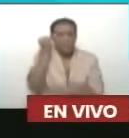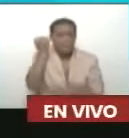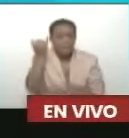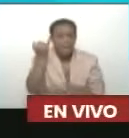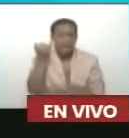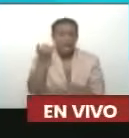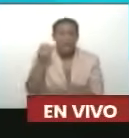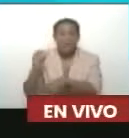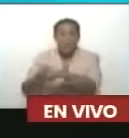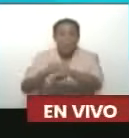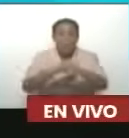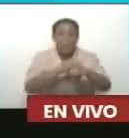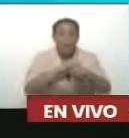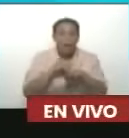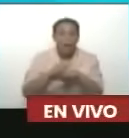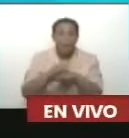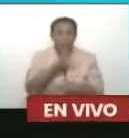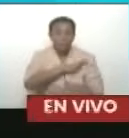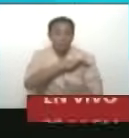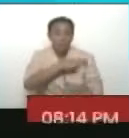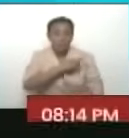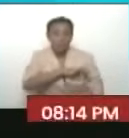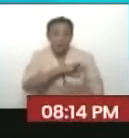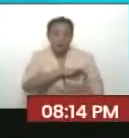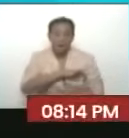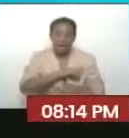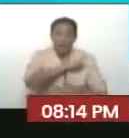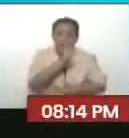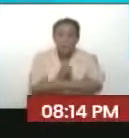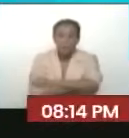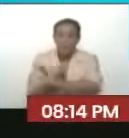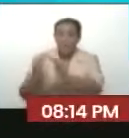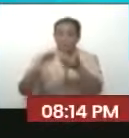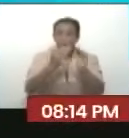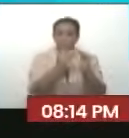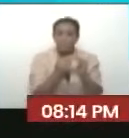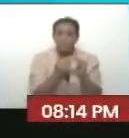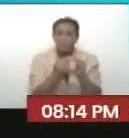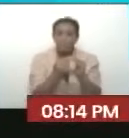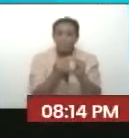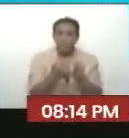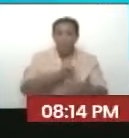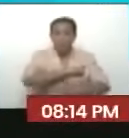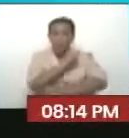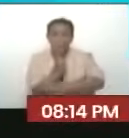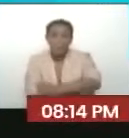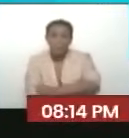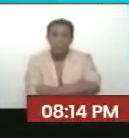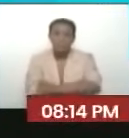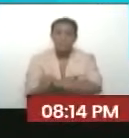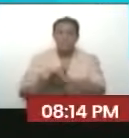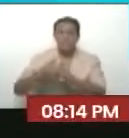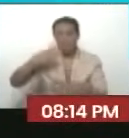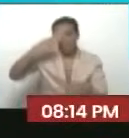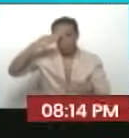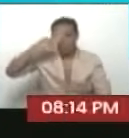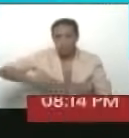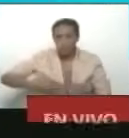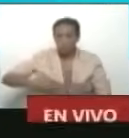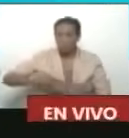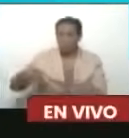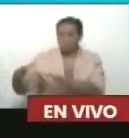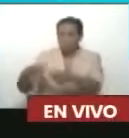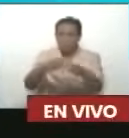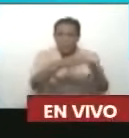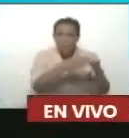poder social, el poder popular, el poder de las comunidades, de las unidades de batalla